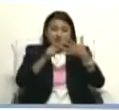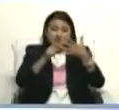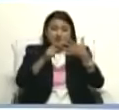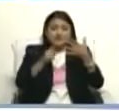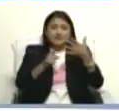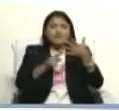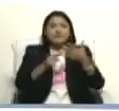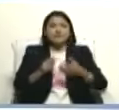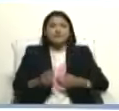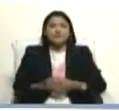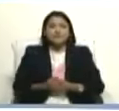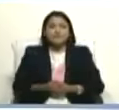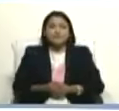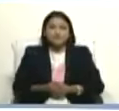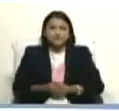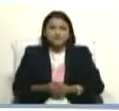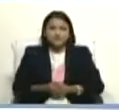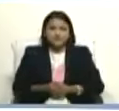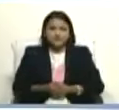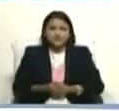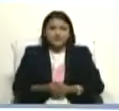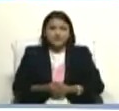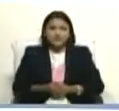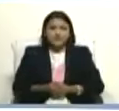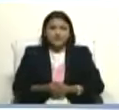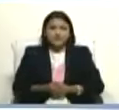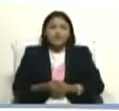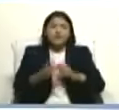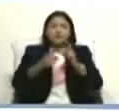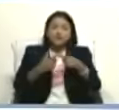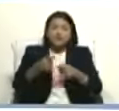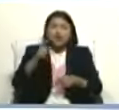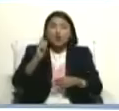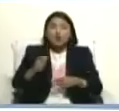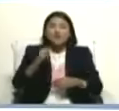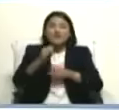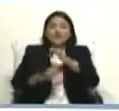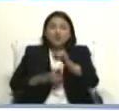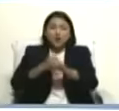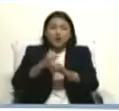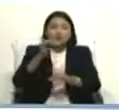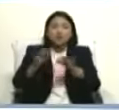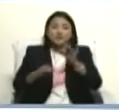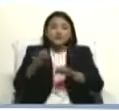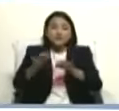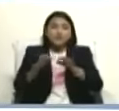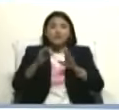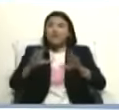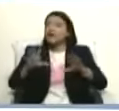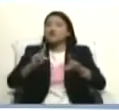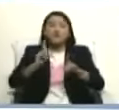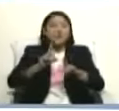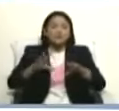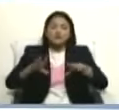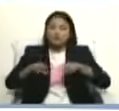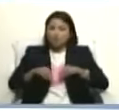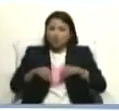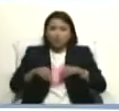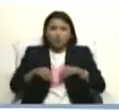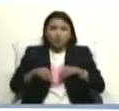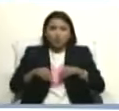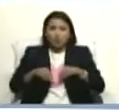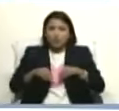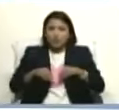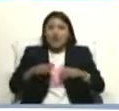quinta. En su decisión, la Corte desechó en su conjunto